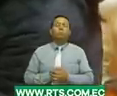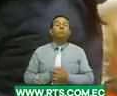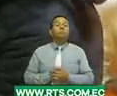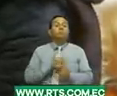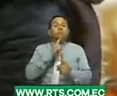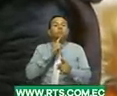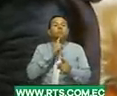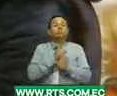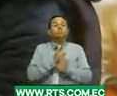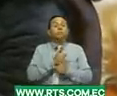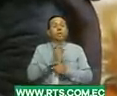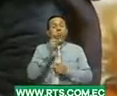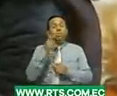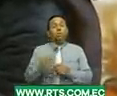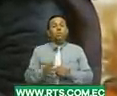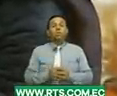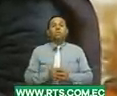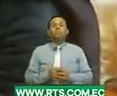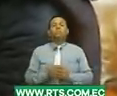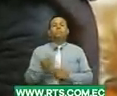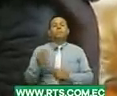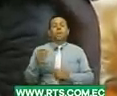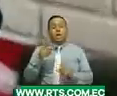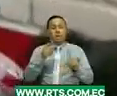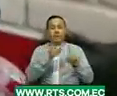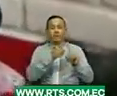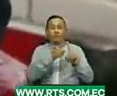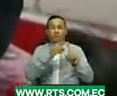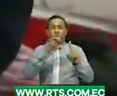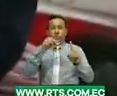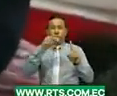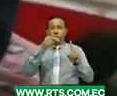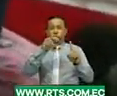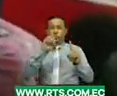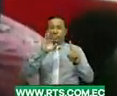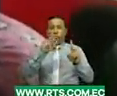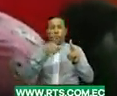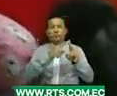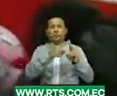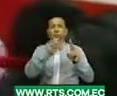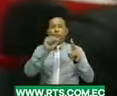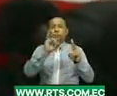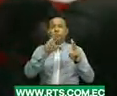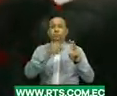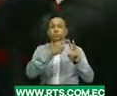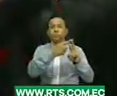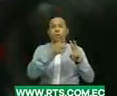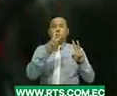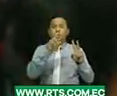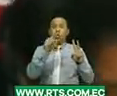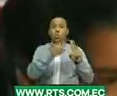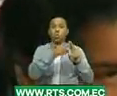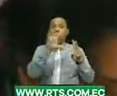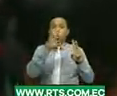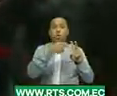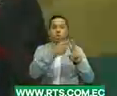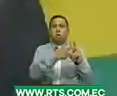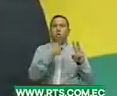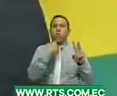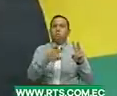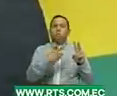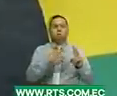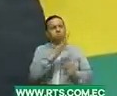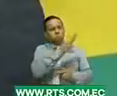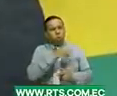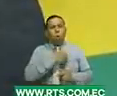educación intercultural. Ñosta de 21 y Asiri de 15 años catalizan no solo su existencia, afirma.